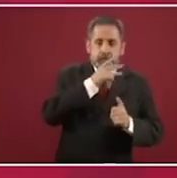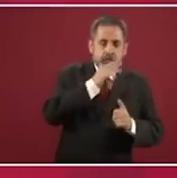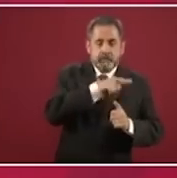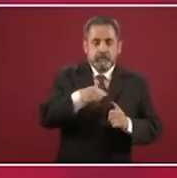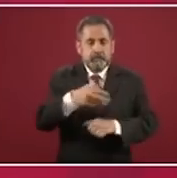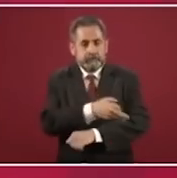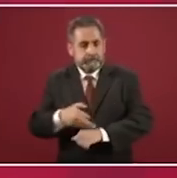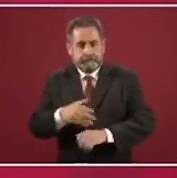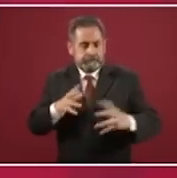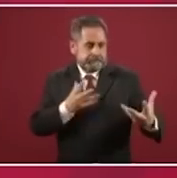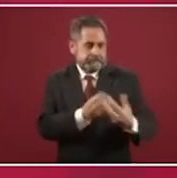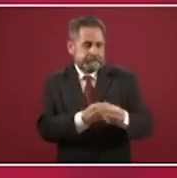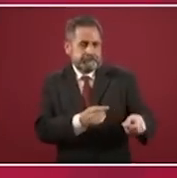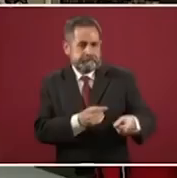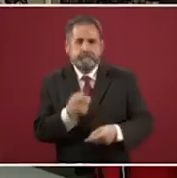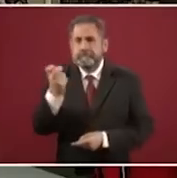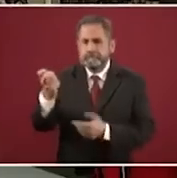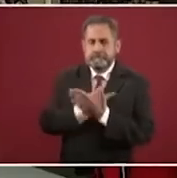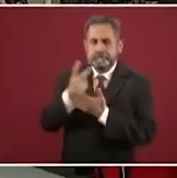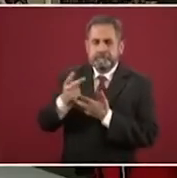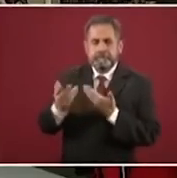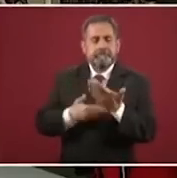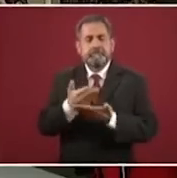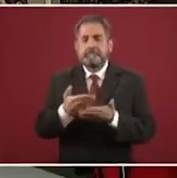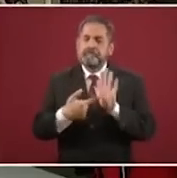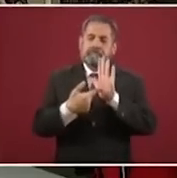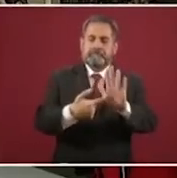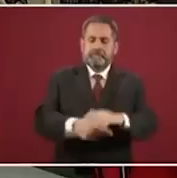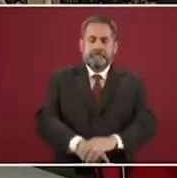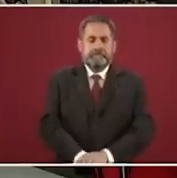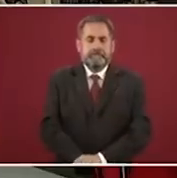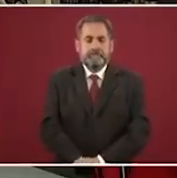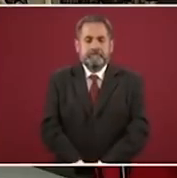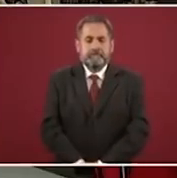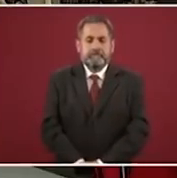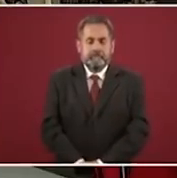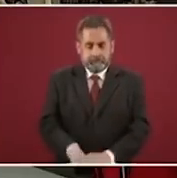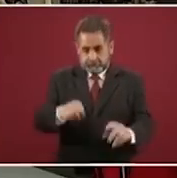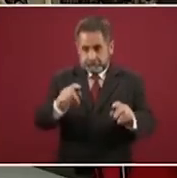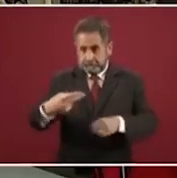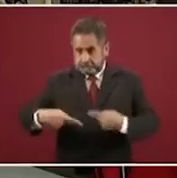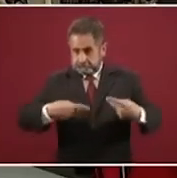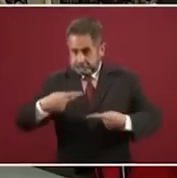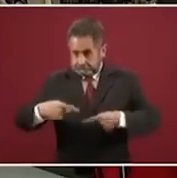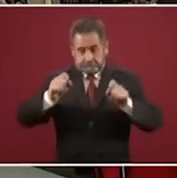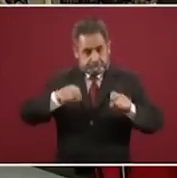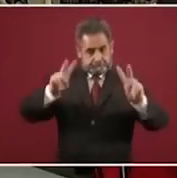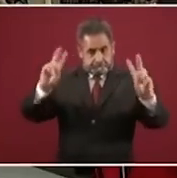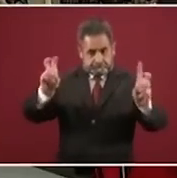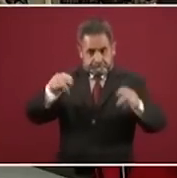con maestros. Este es el programa que queríamos exponerles. ¿Sobre el tema?